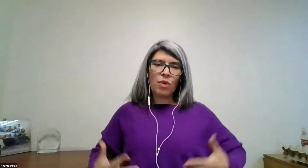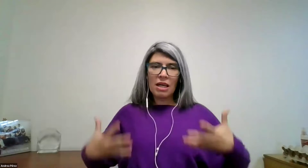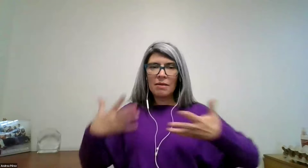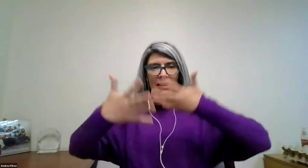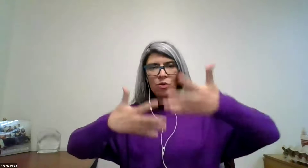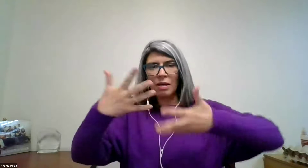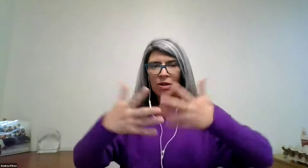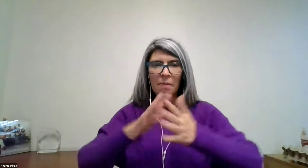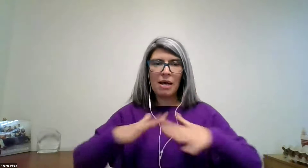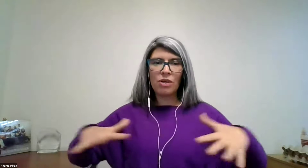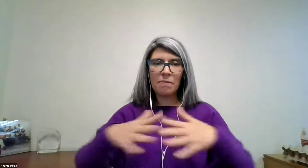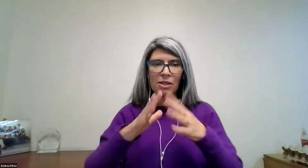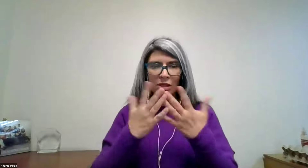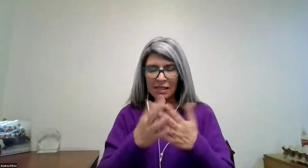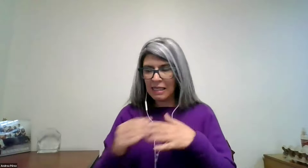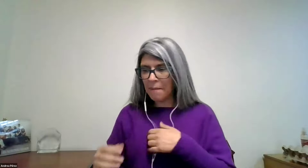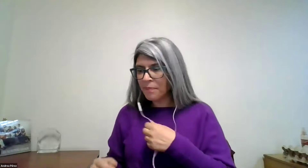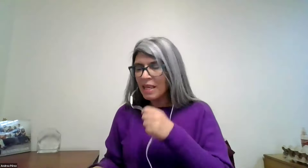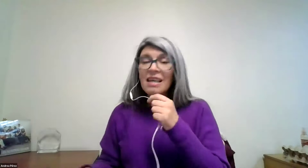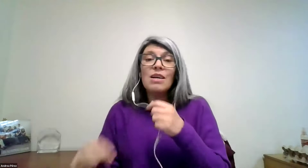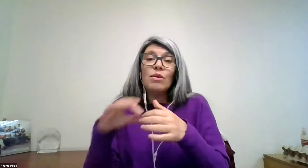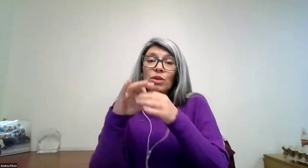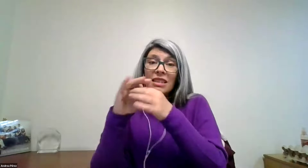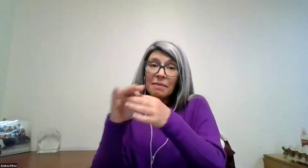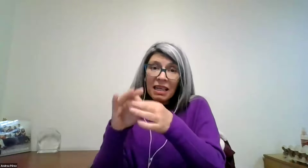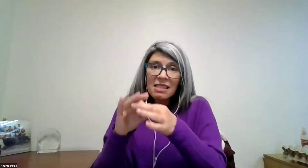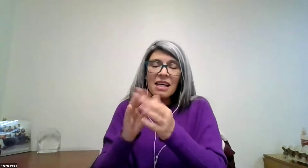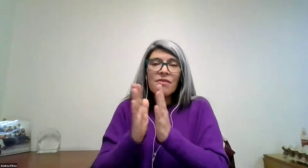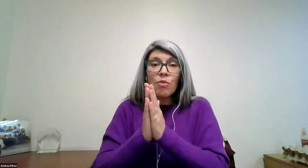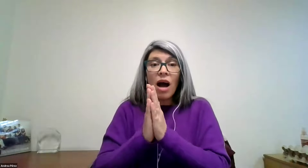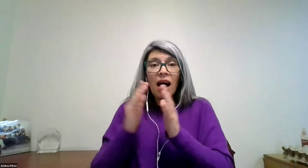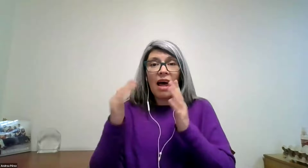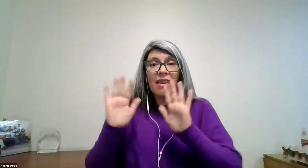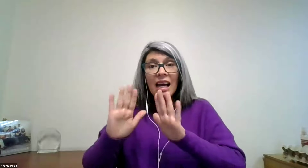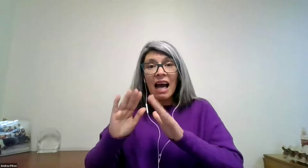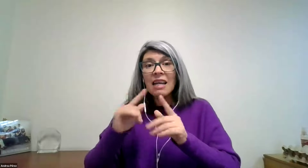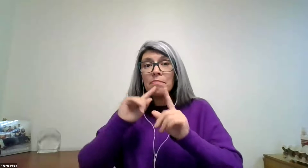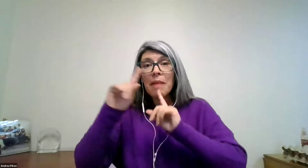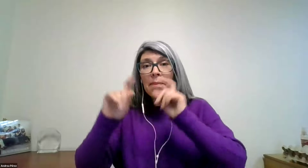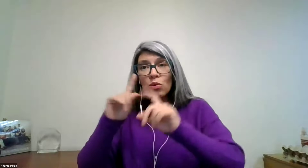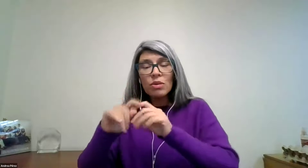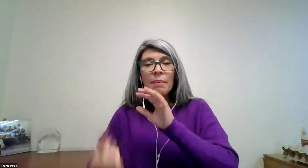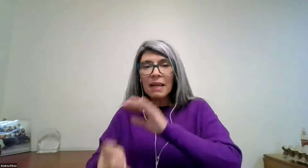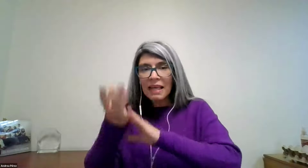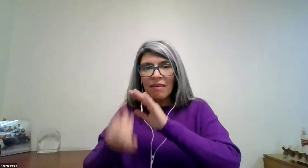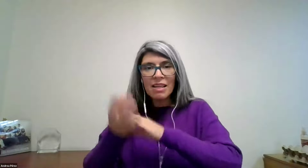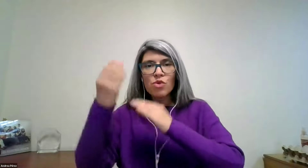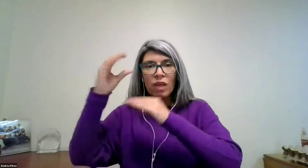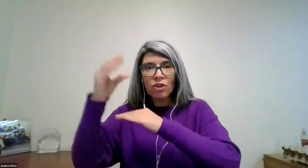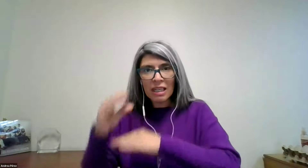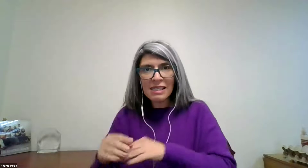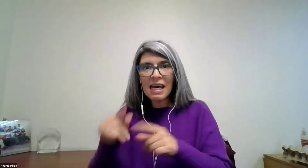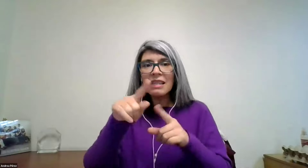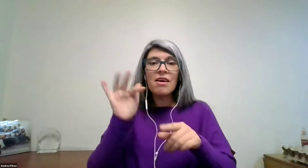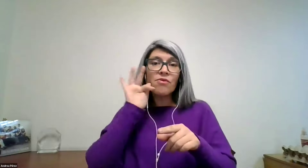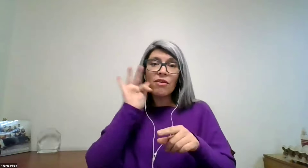expresiones, el cuerpo, las manos, el espacio, etcétera. Muchísimas gracias. Vamos a dejar más preguntas para que las vayan